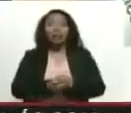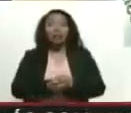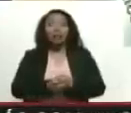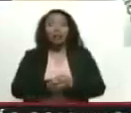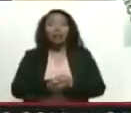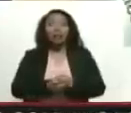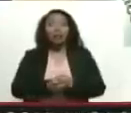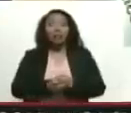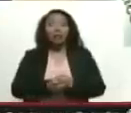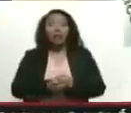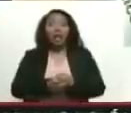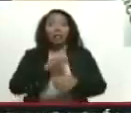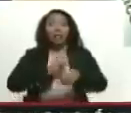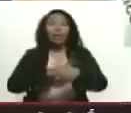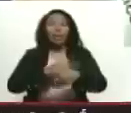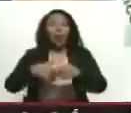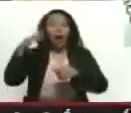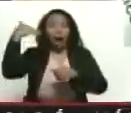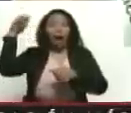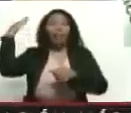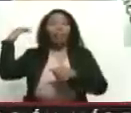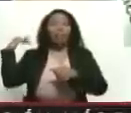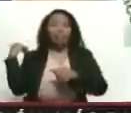Sus redacciones tomadas militarmente.